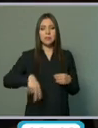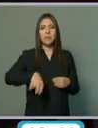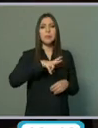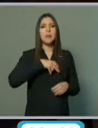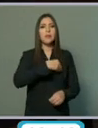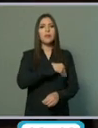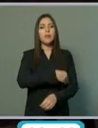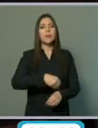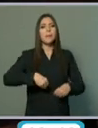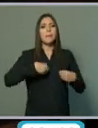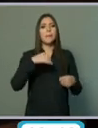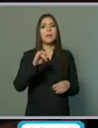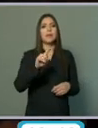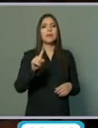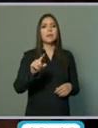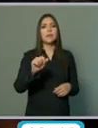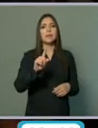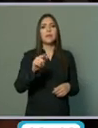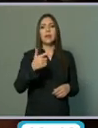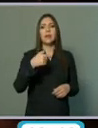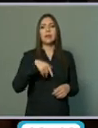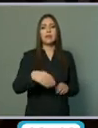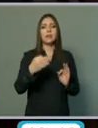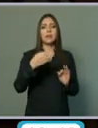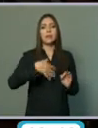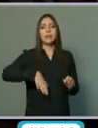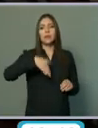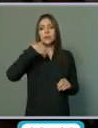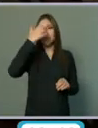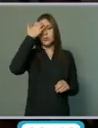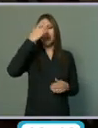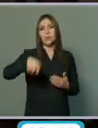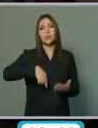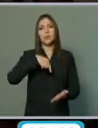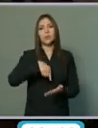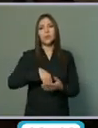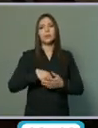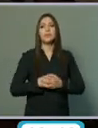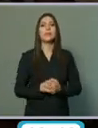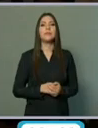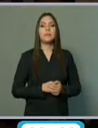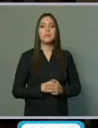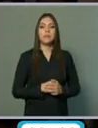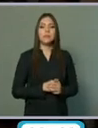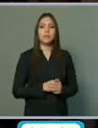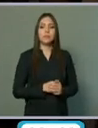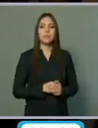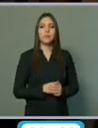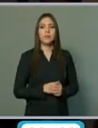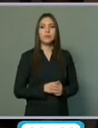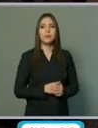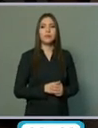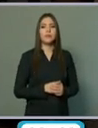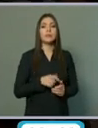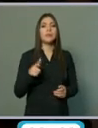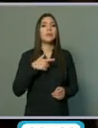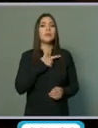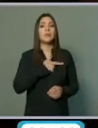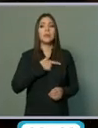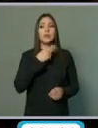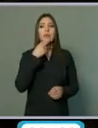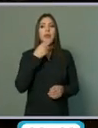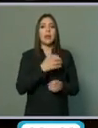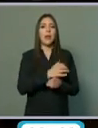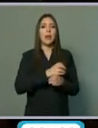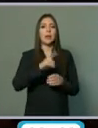Izazaga. Y entonces, pues, esos lugares se conocen, ¿no? mire, Él es amante del café, entonces me dijo, vamos